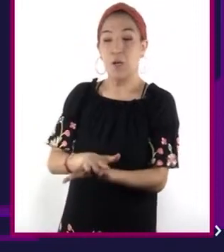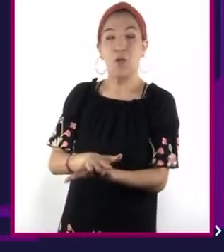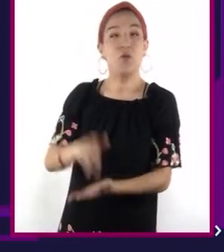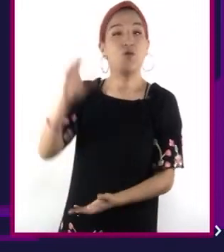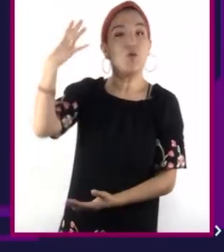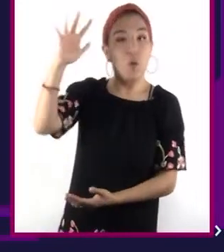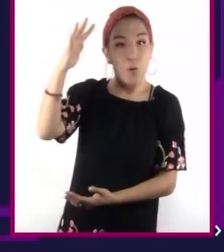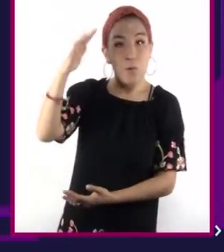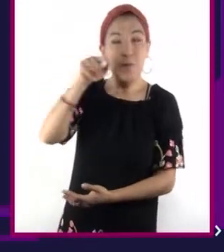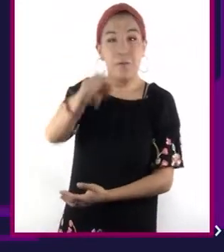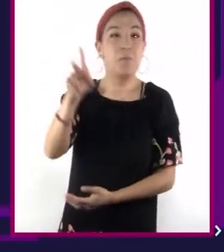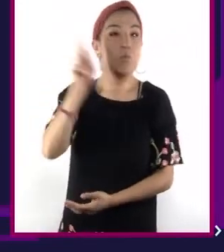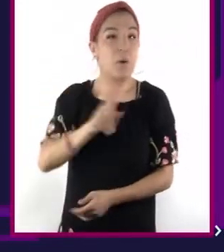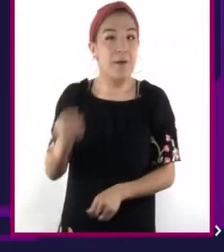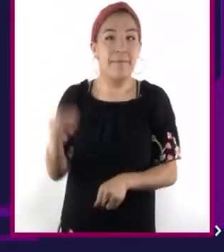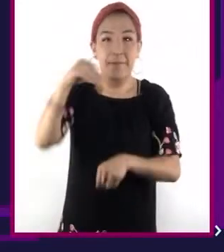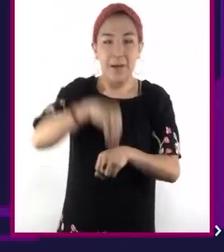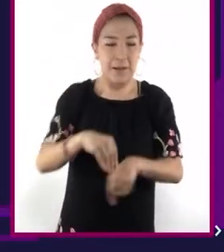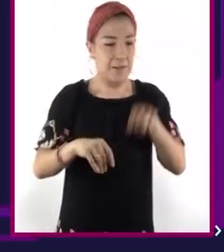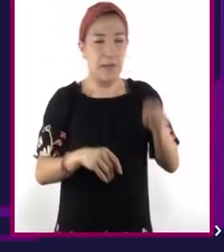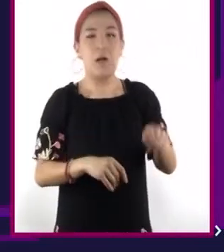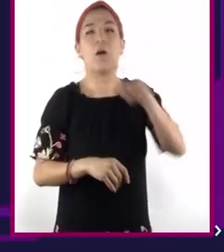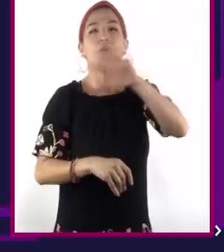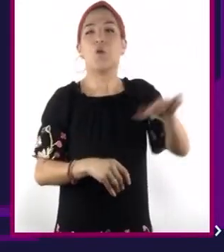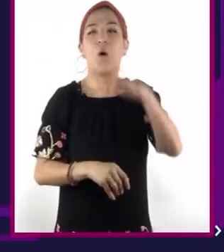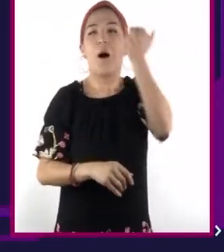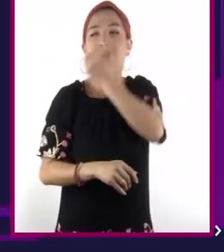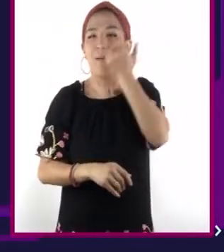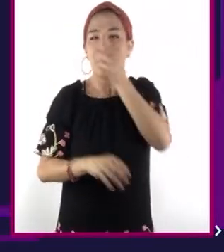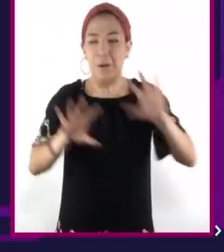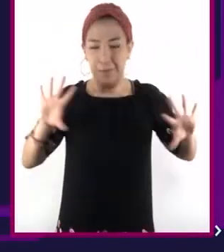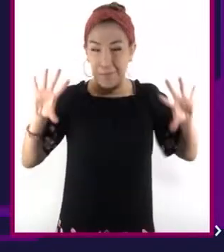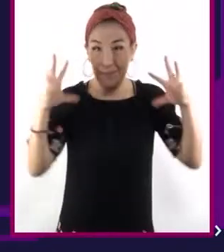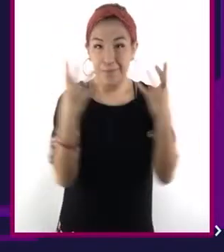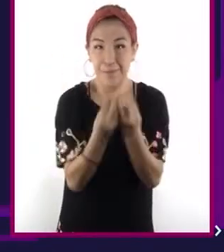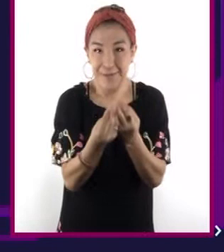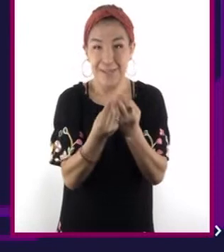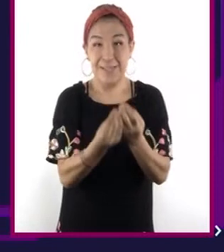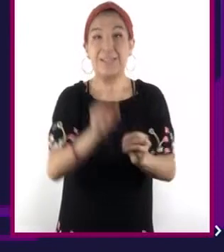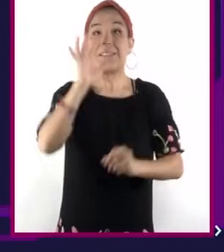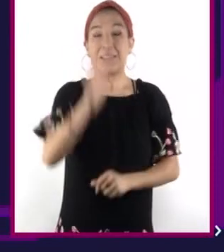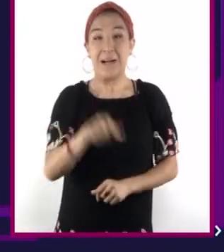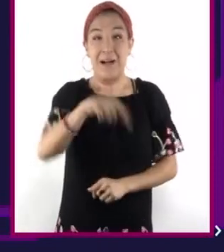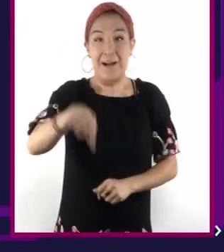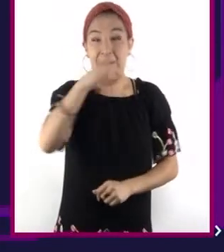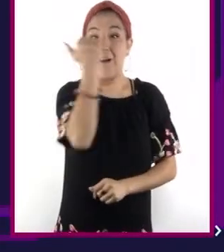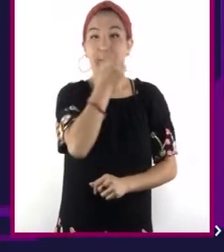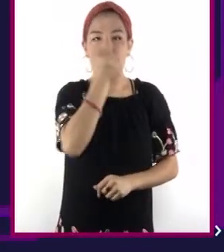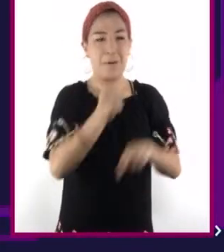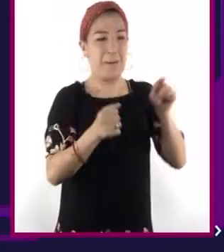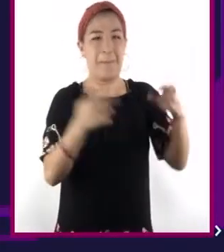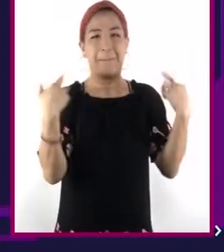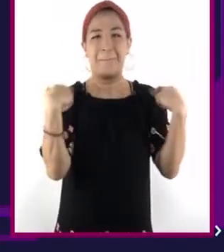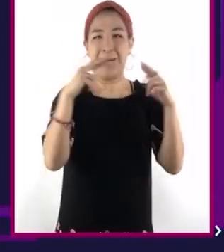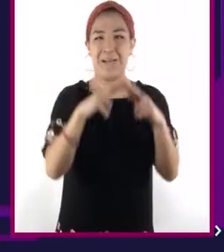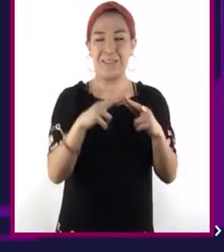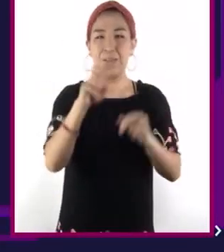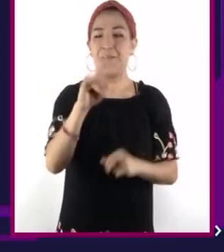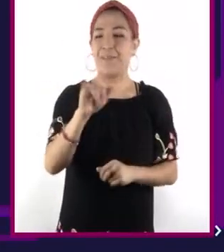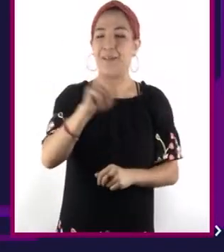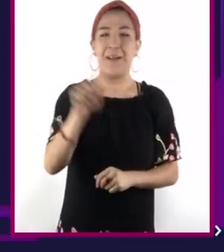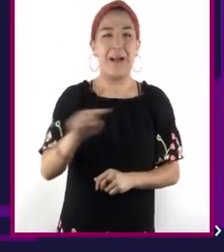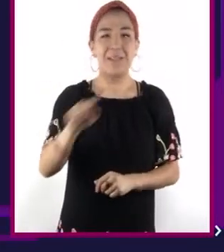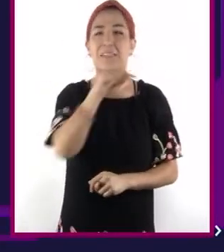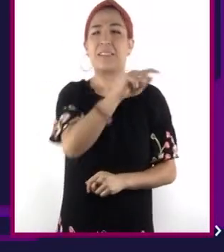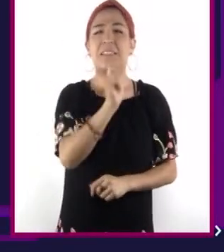y reales de todos los alumnos. En el caso de los alumnos de Díaz y Batanero, el número